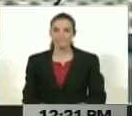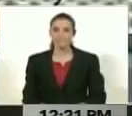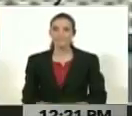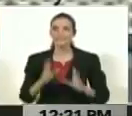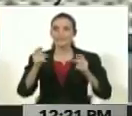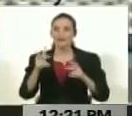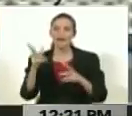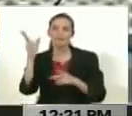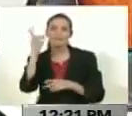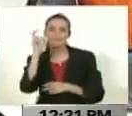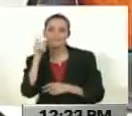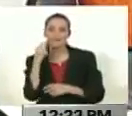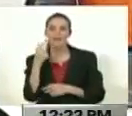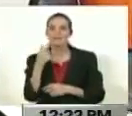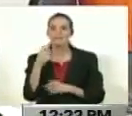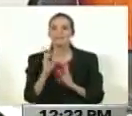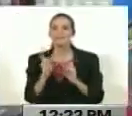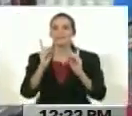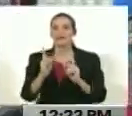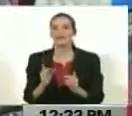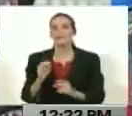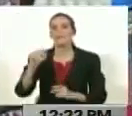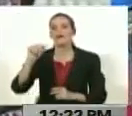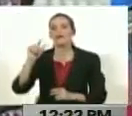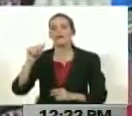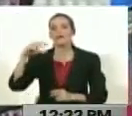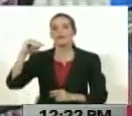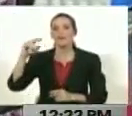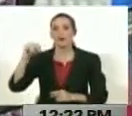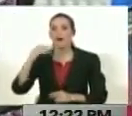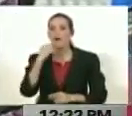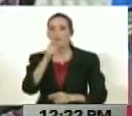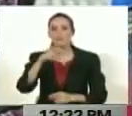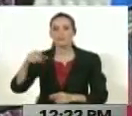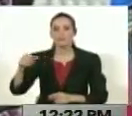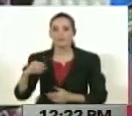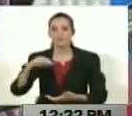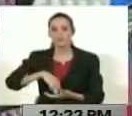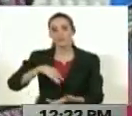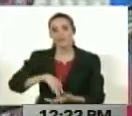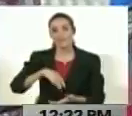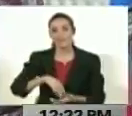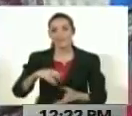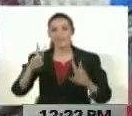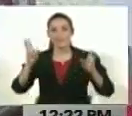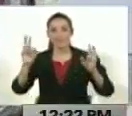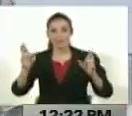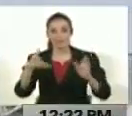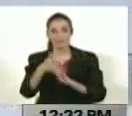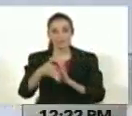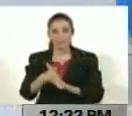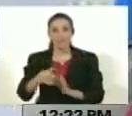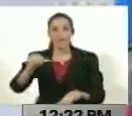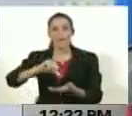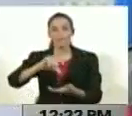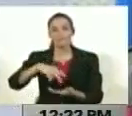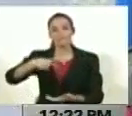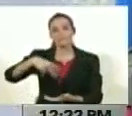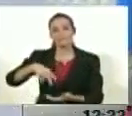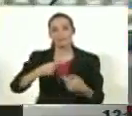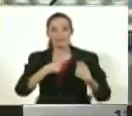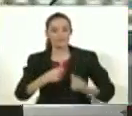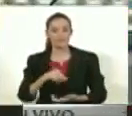Ese tema se lo dedicó a los muchachos de Malecón, que son los consentidos de nuestro almiranta. Ese tema es dedicado a la hora de la salsa y corazón salsero.